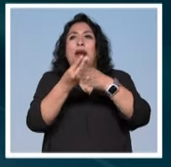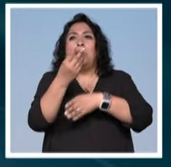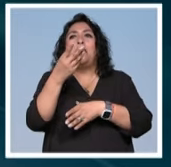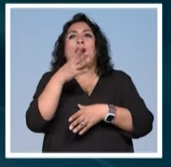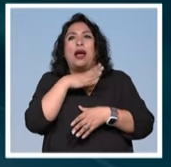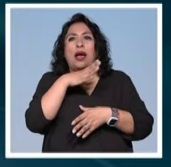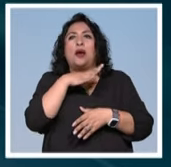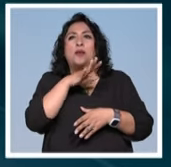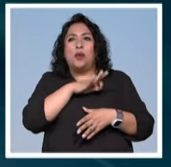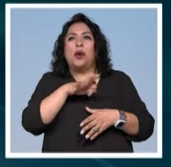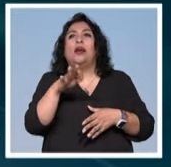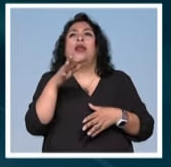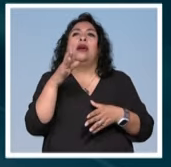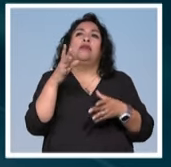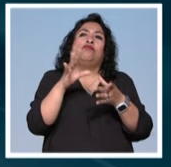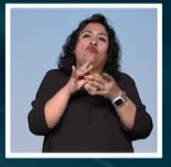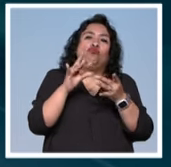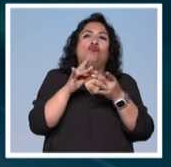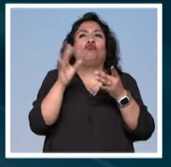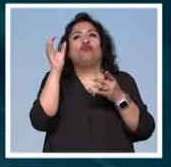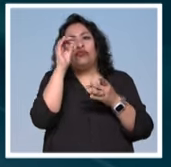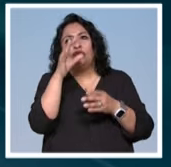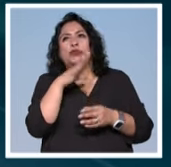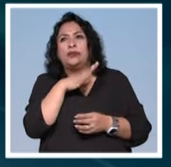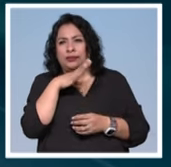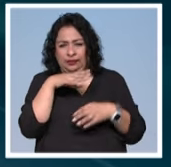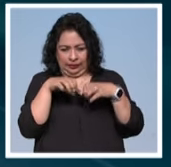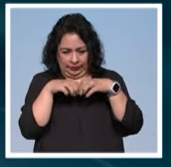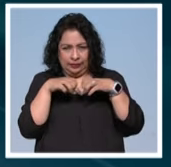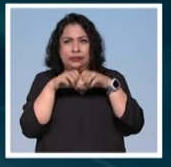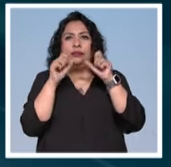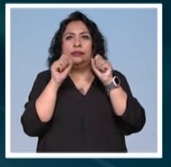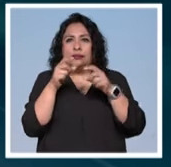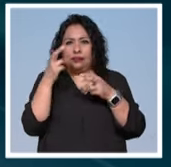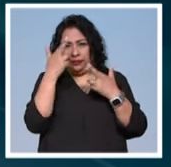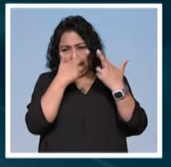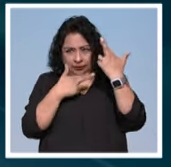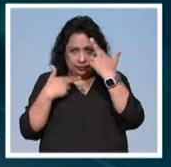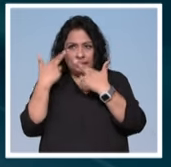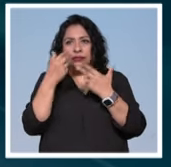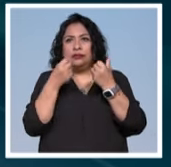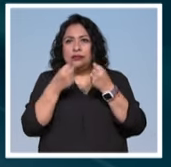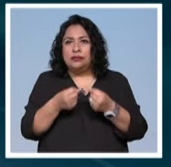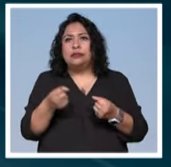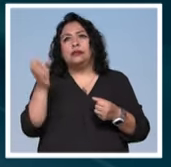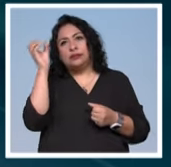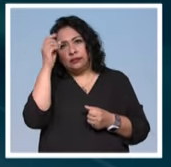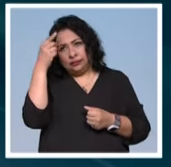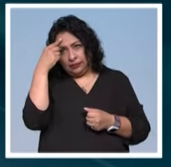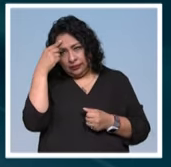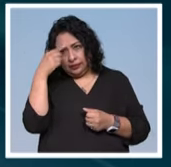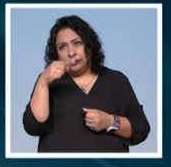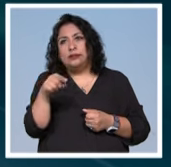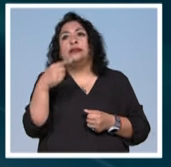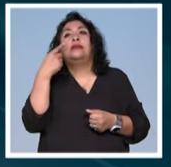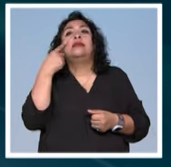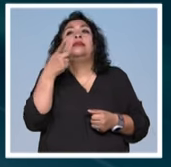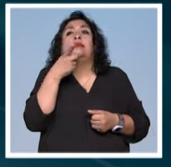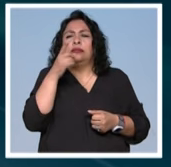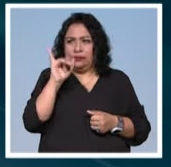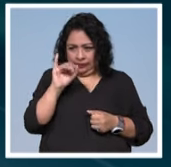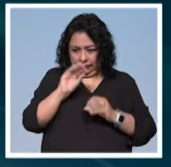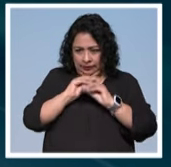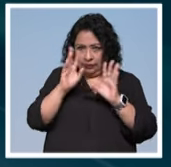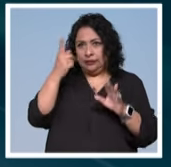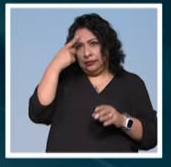puedan tener y en los comentarios habrá un equipo también que estará revisando seguramente comentarios para para ver qué nos dice la gente para